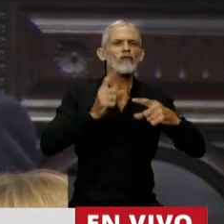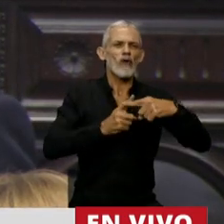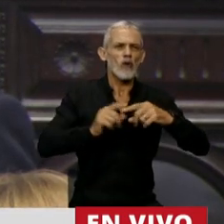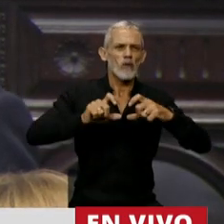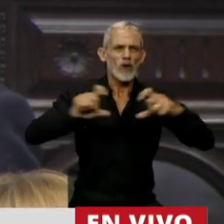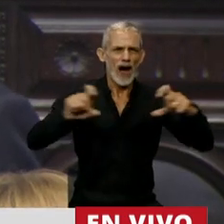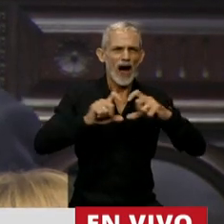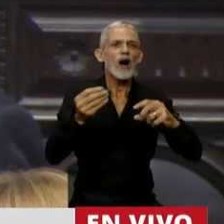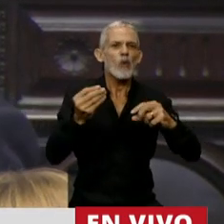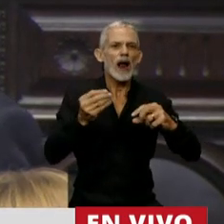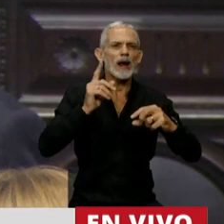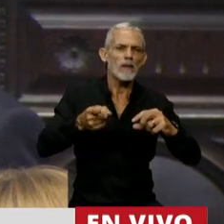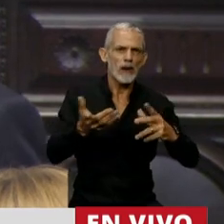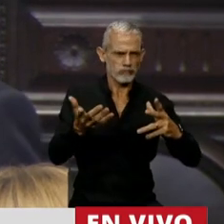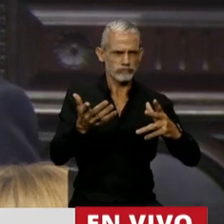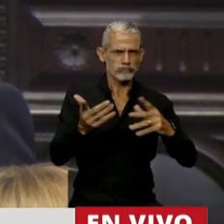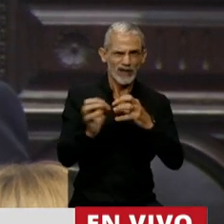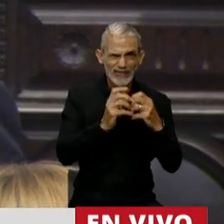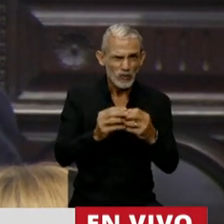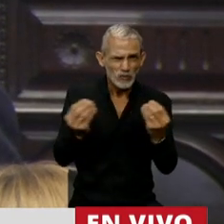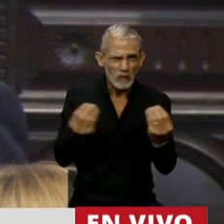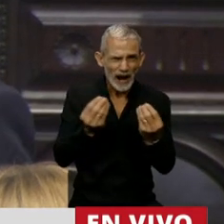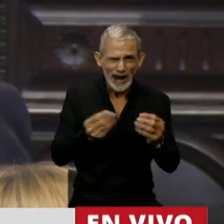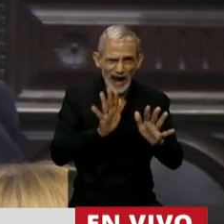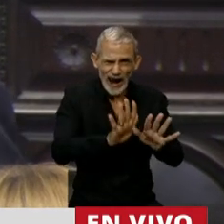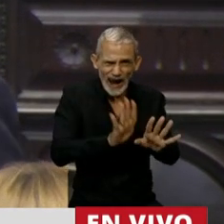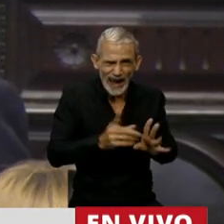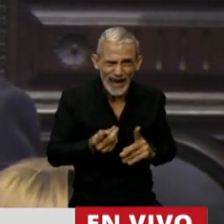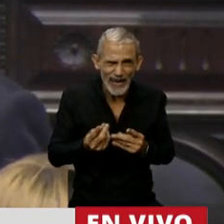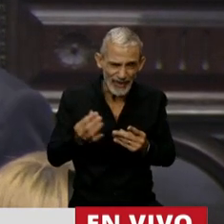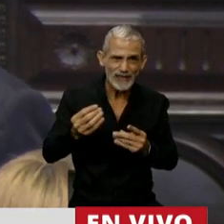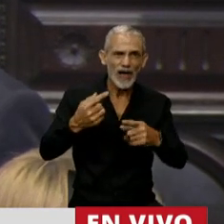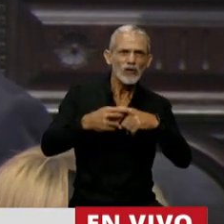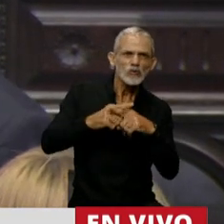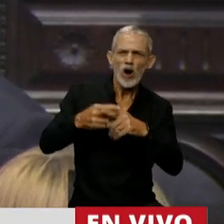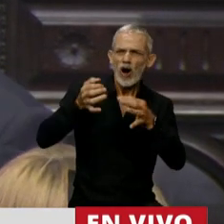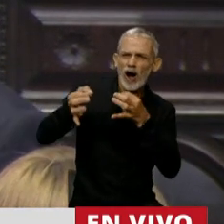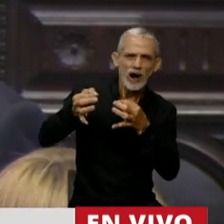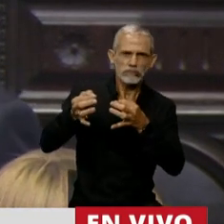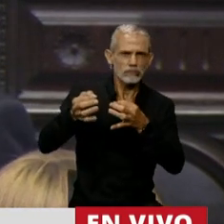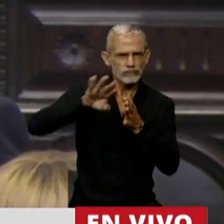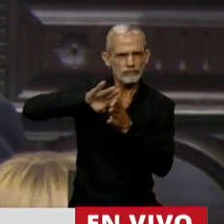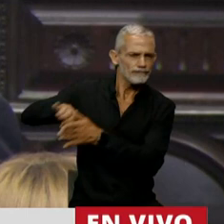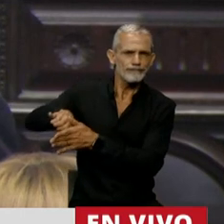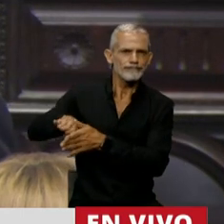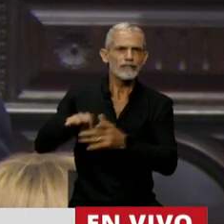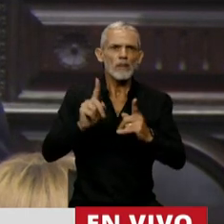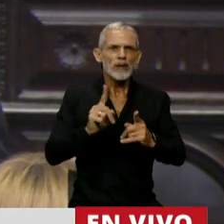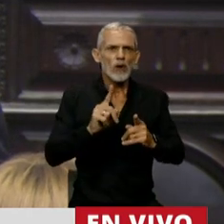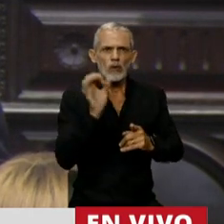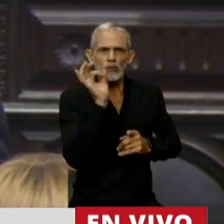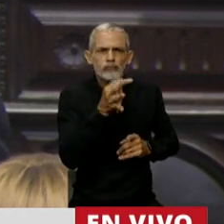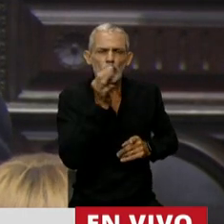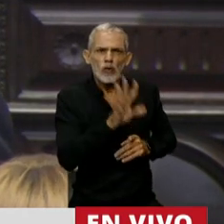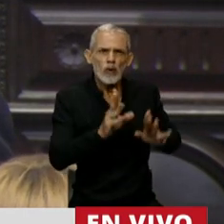imponer. Lejos de todas las discusiones que habíamos tenido, lejos de lo que se había conversado, decidieron que volvían a